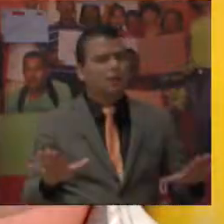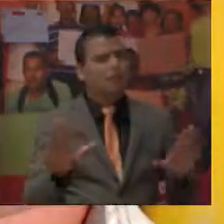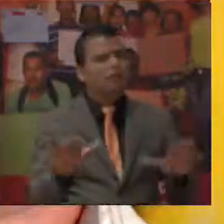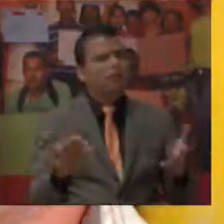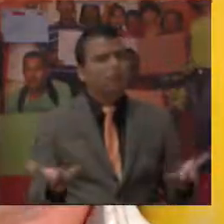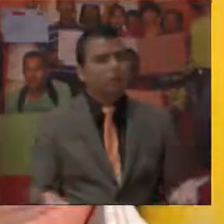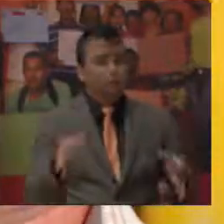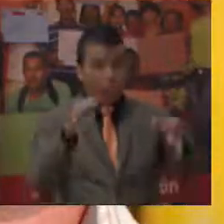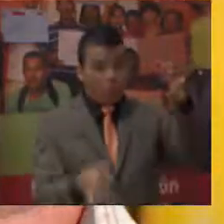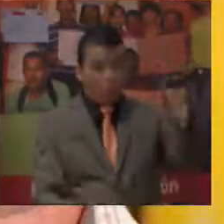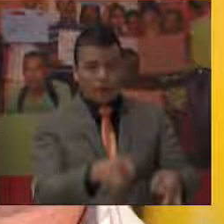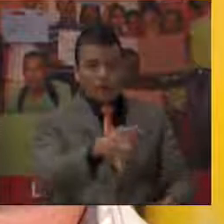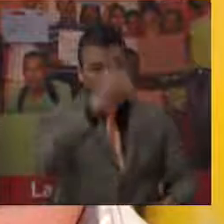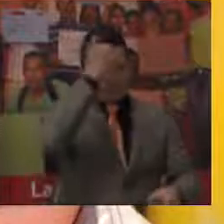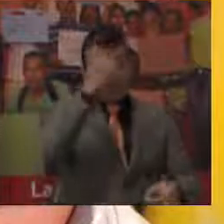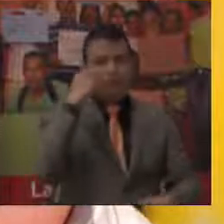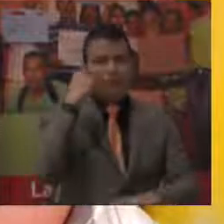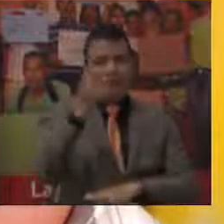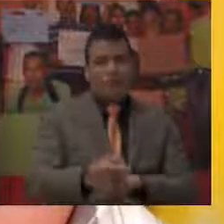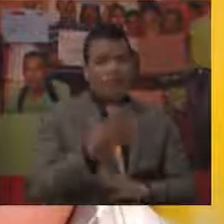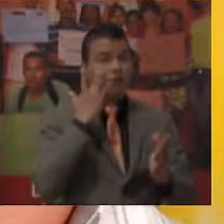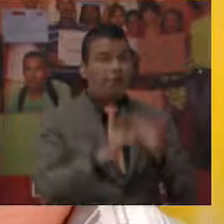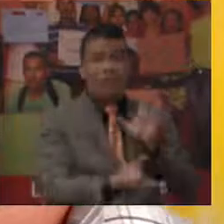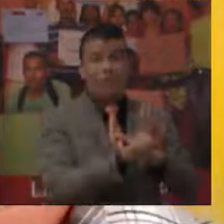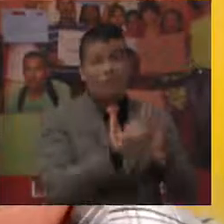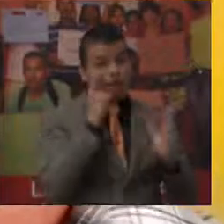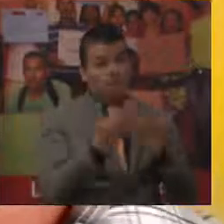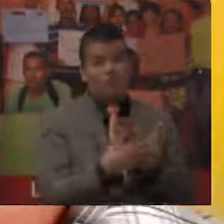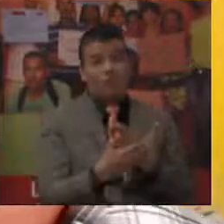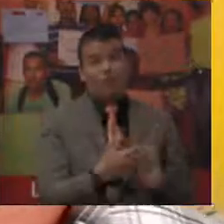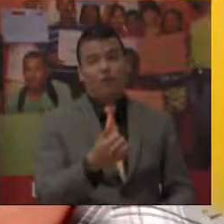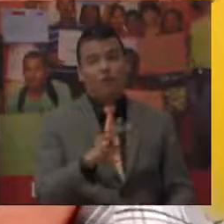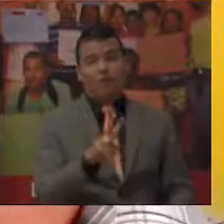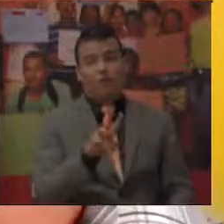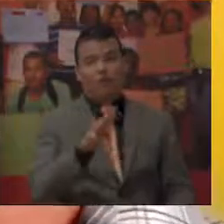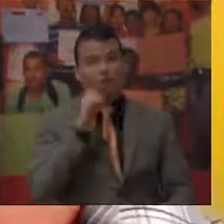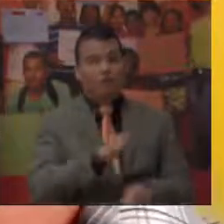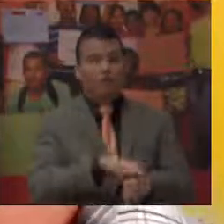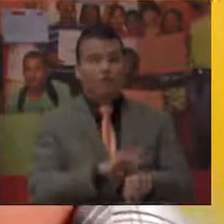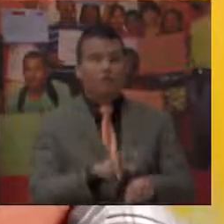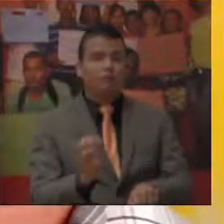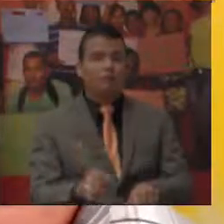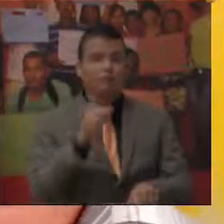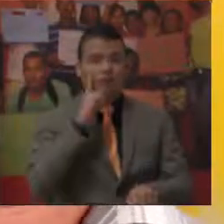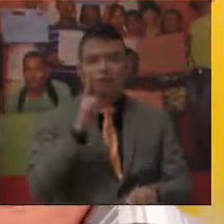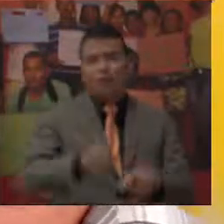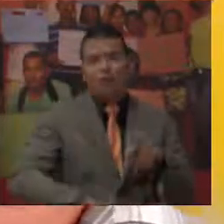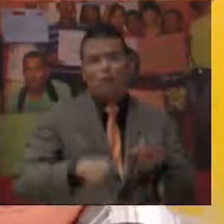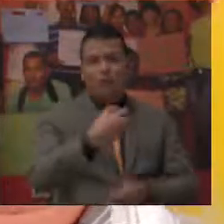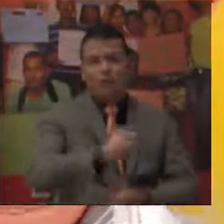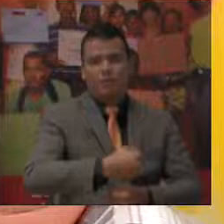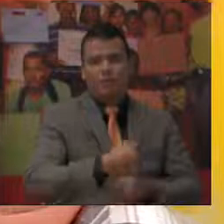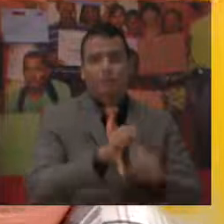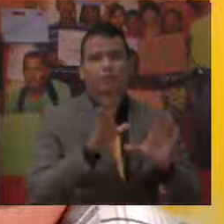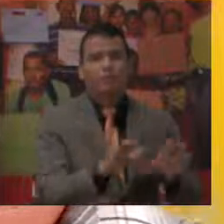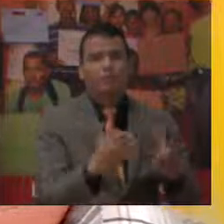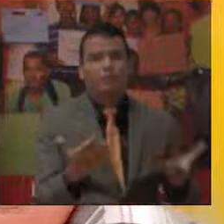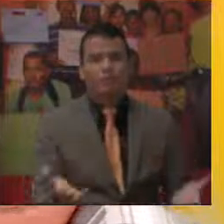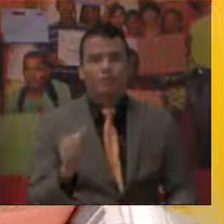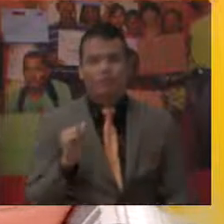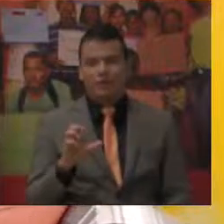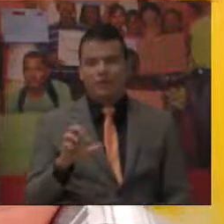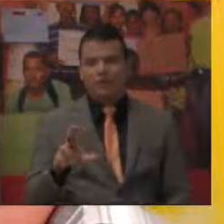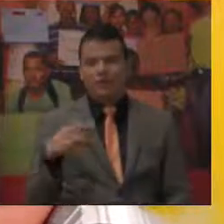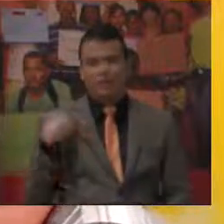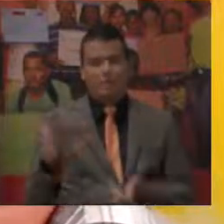dictó un juez, basándose obviamente en la 1424, nos dicta una inhabilidad donde ya la ACR no me